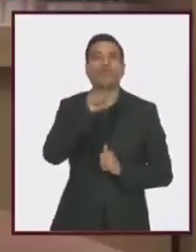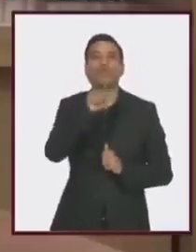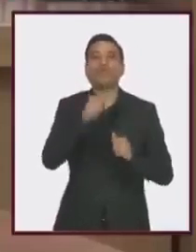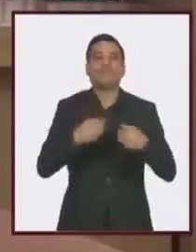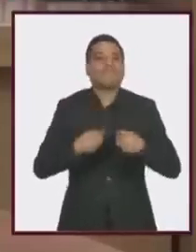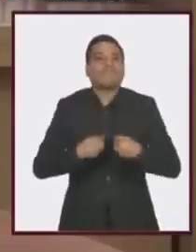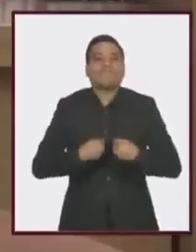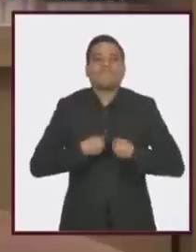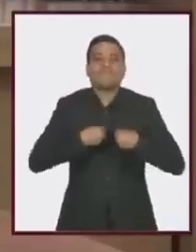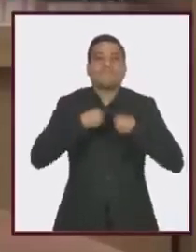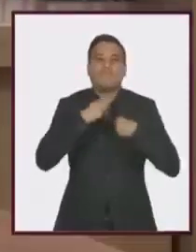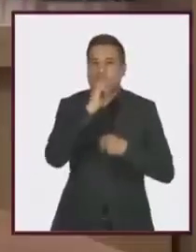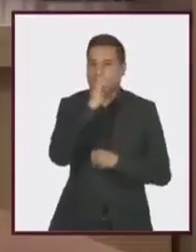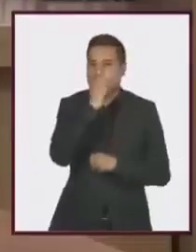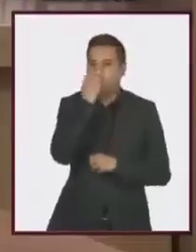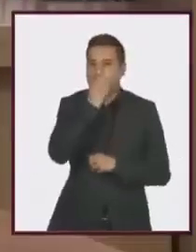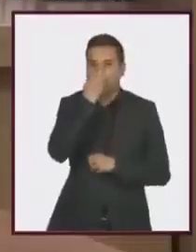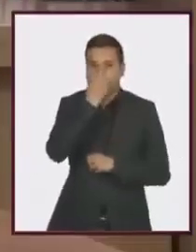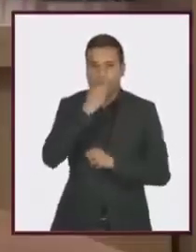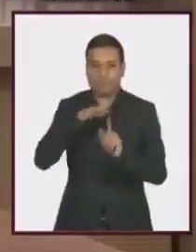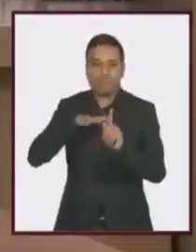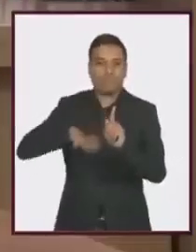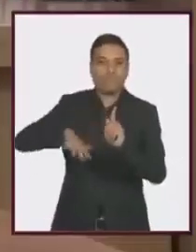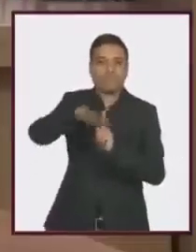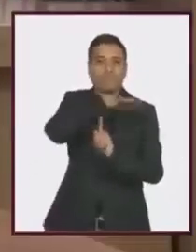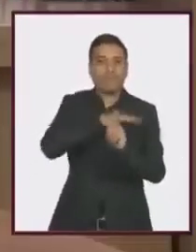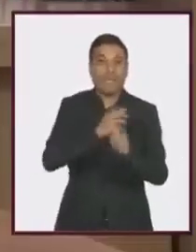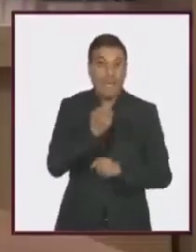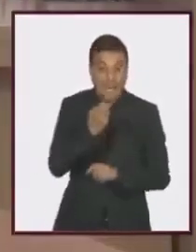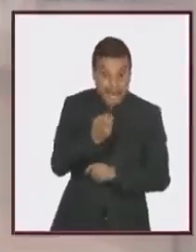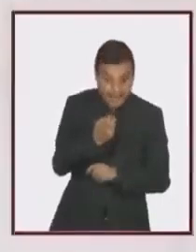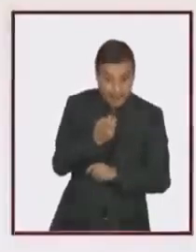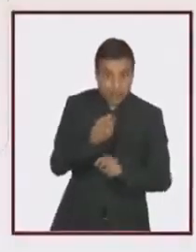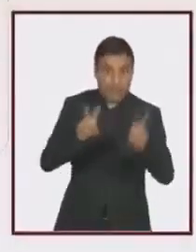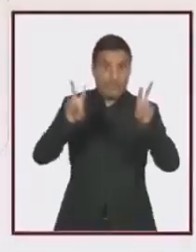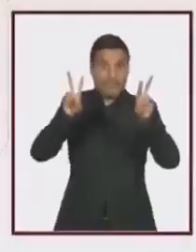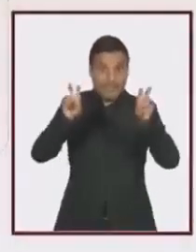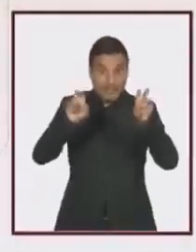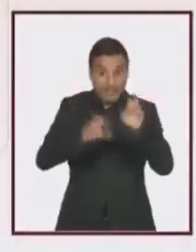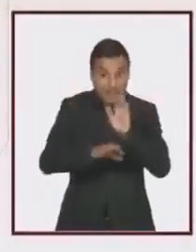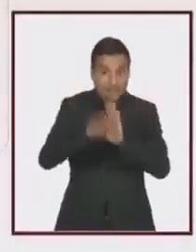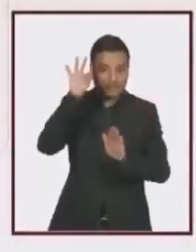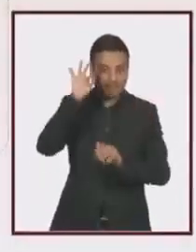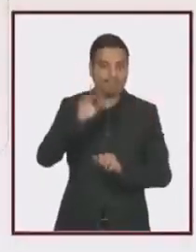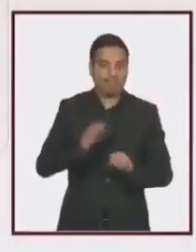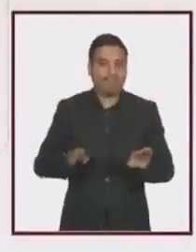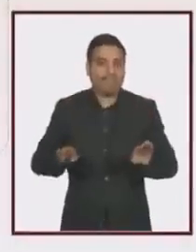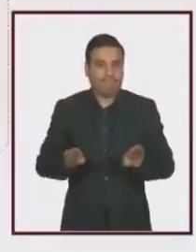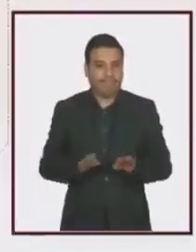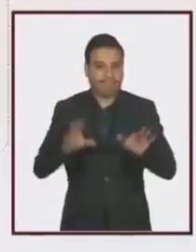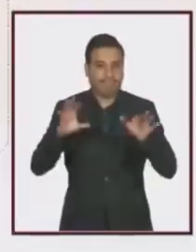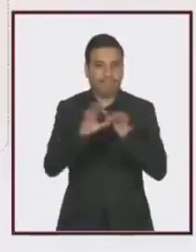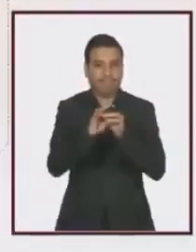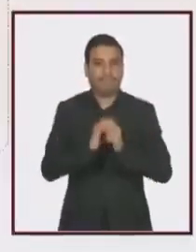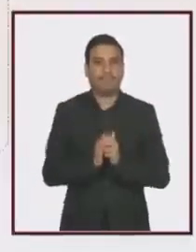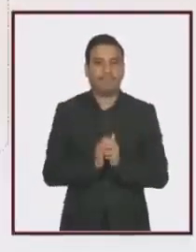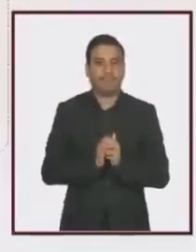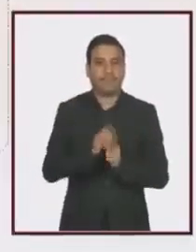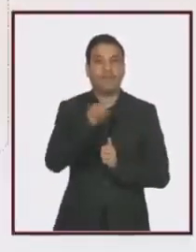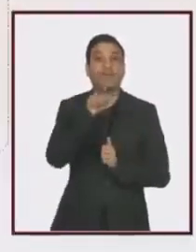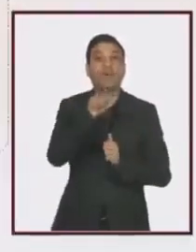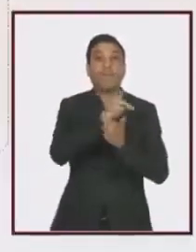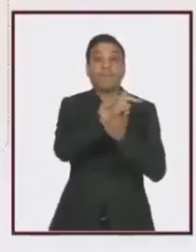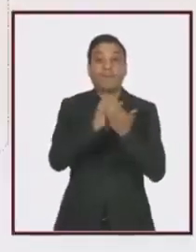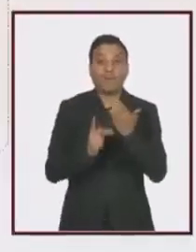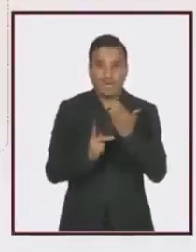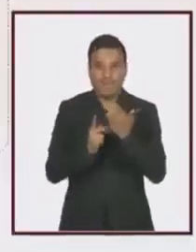escuela y que no están considerados en el programa sintético. Entonces, para elaborar el programa analítico,